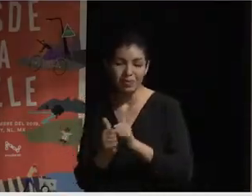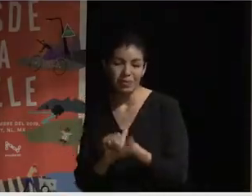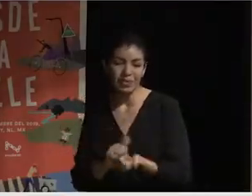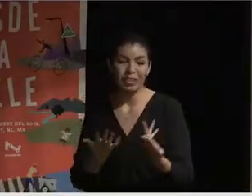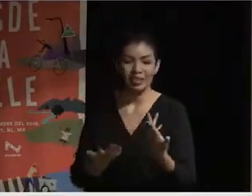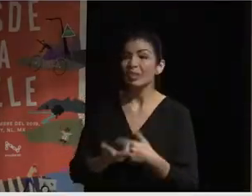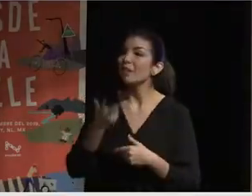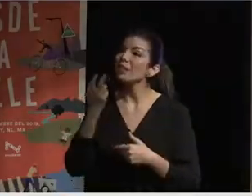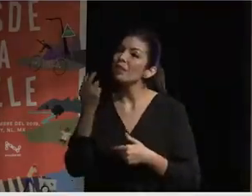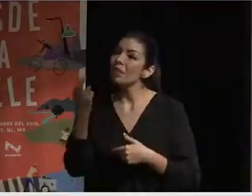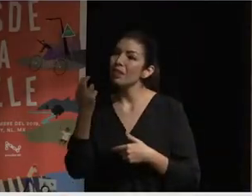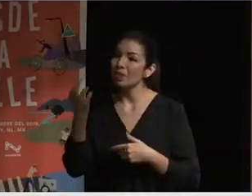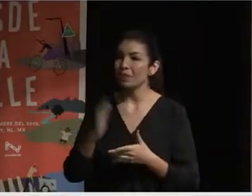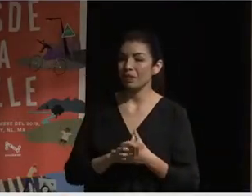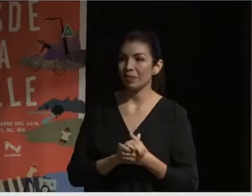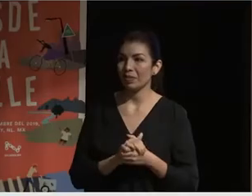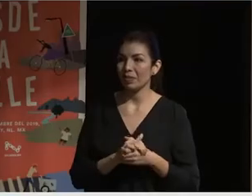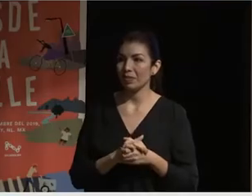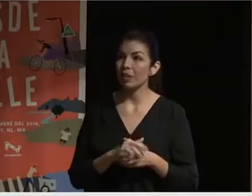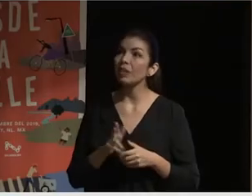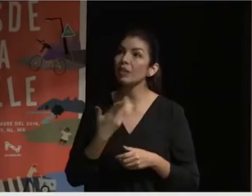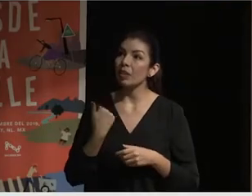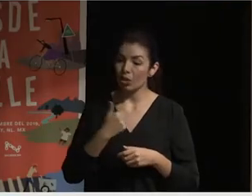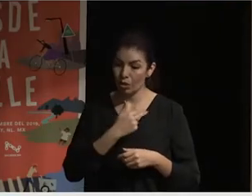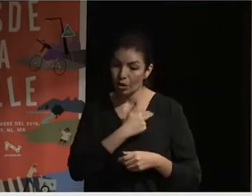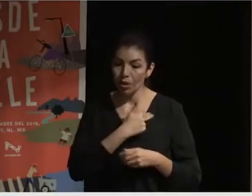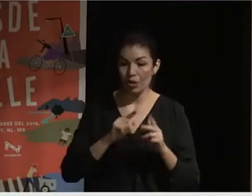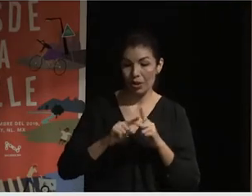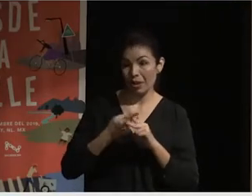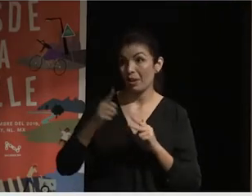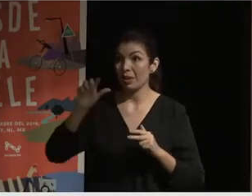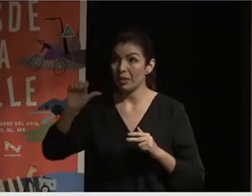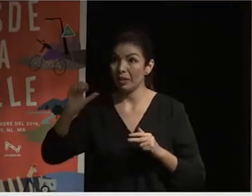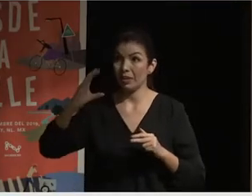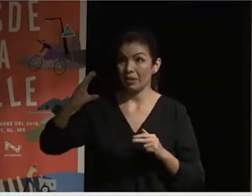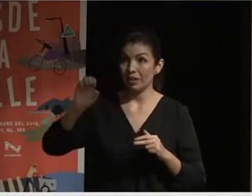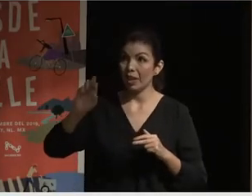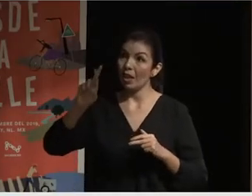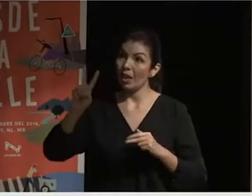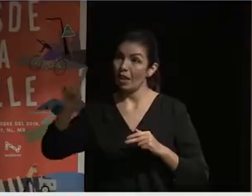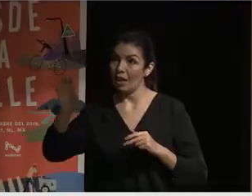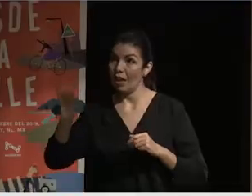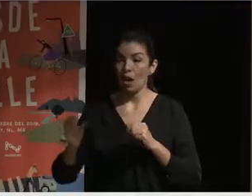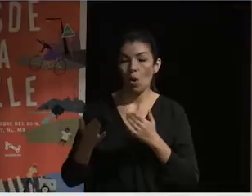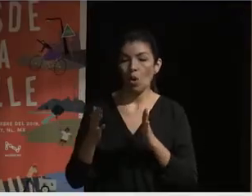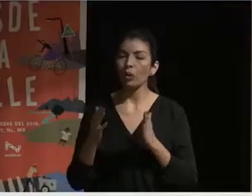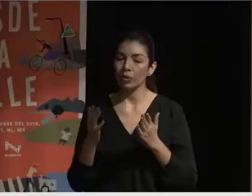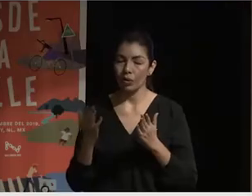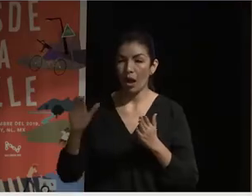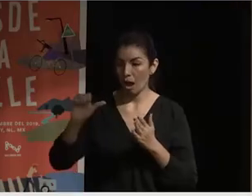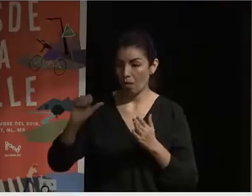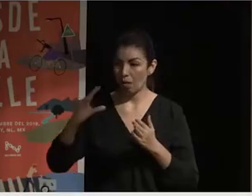Por dichos motivos, Acervo Central Living emerge en el corazón de Guadalajara como el primer proyecto habitacional destinado a conectar tu